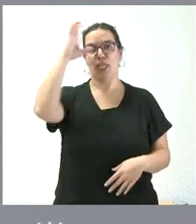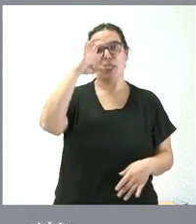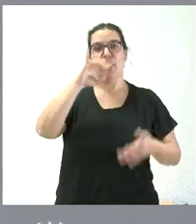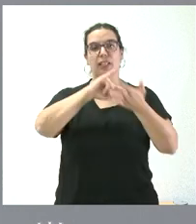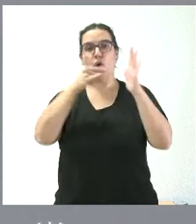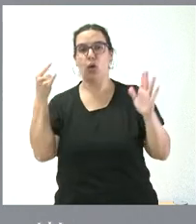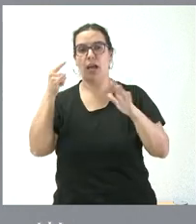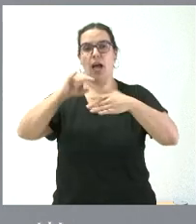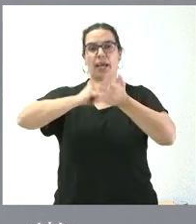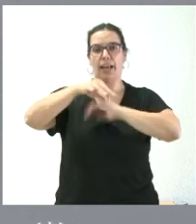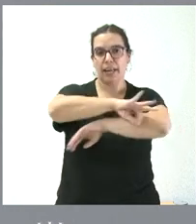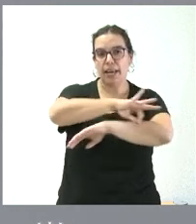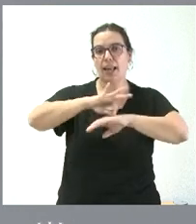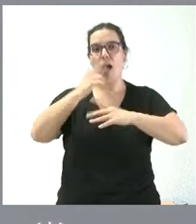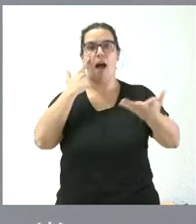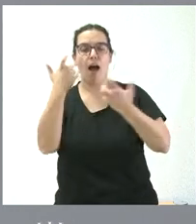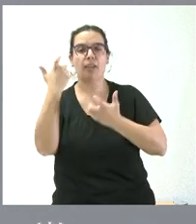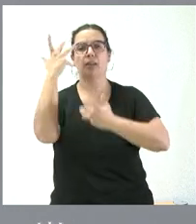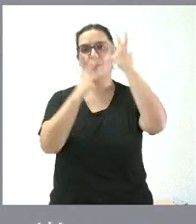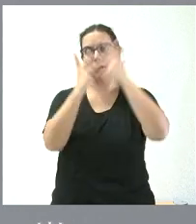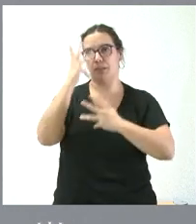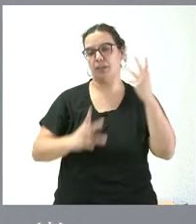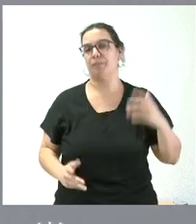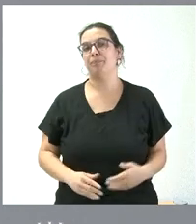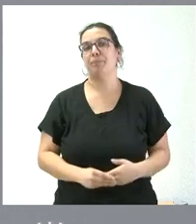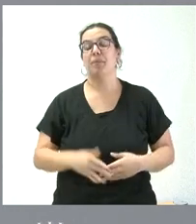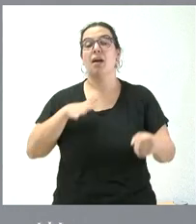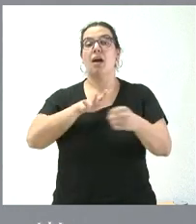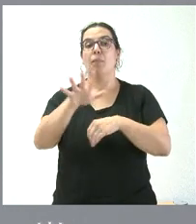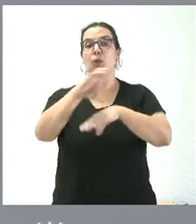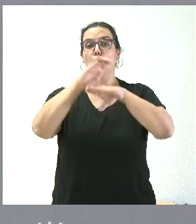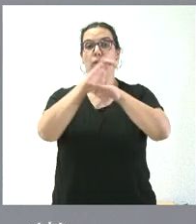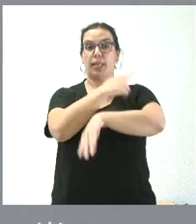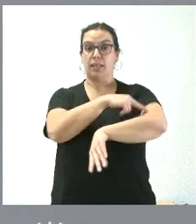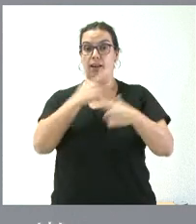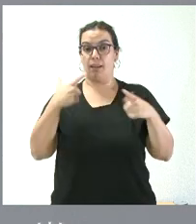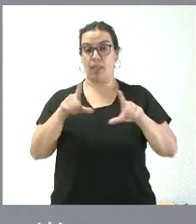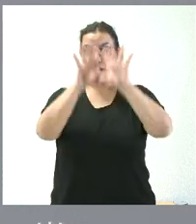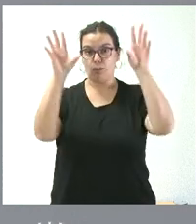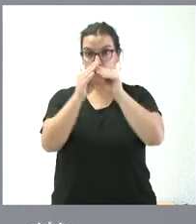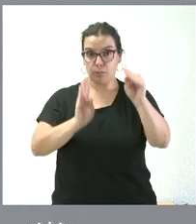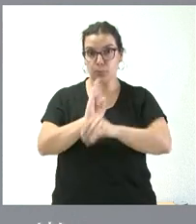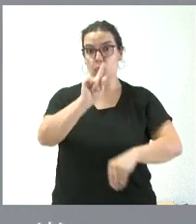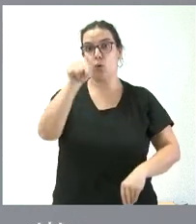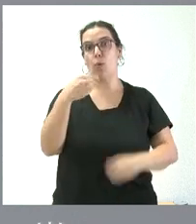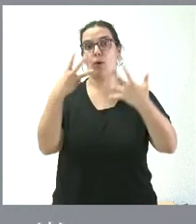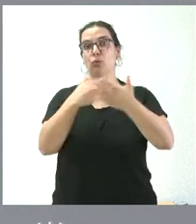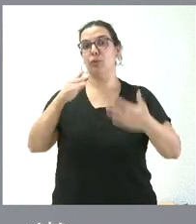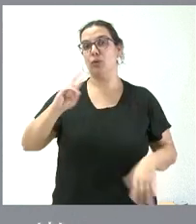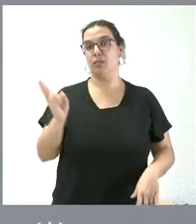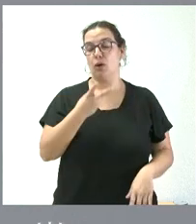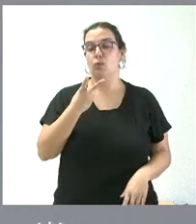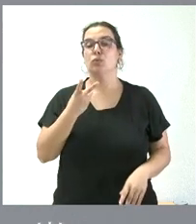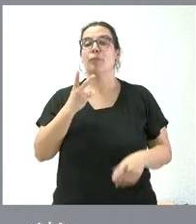artes y matemáticas en el ámbito de la consejería de sanidad la inversión global es de 1,8 millones de euros por un